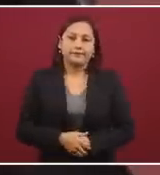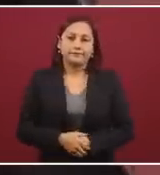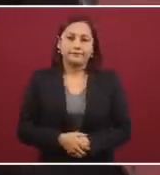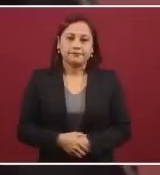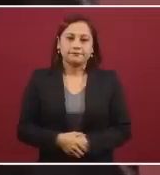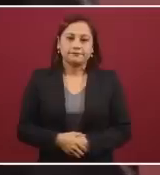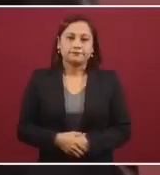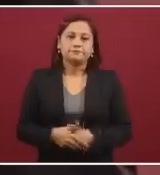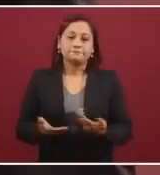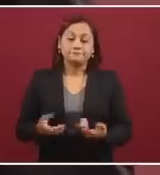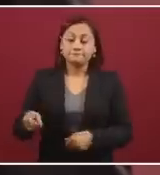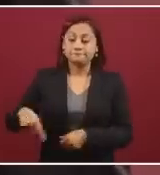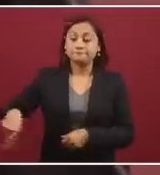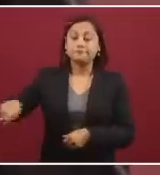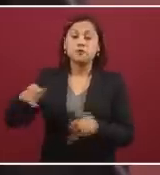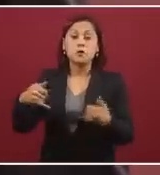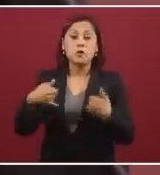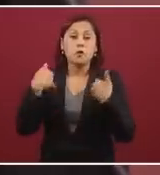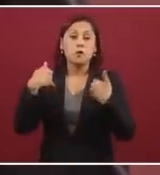discriminaron